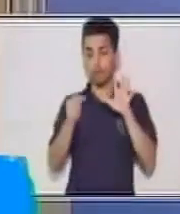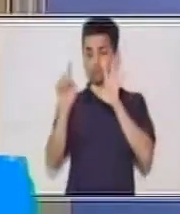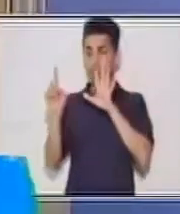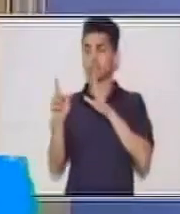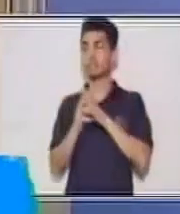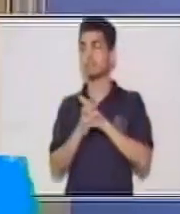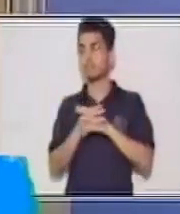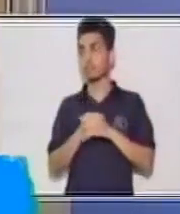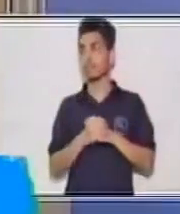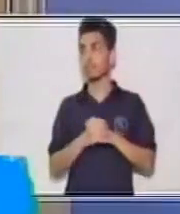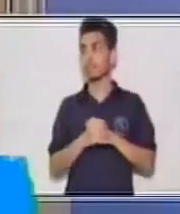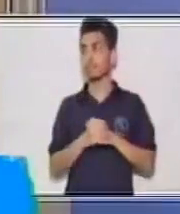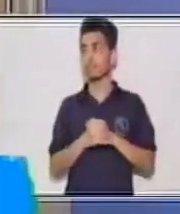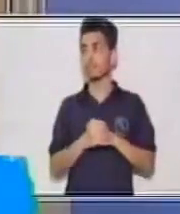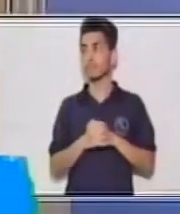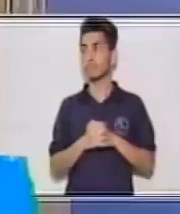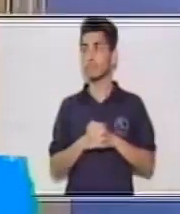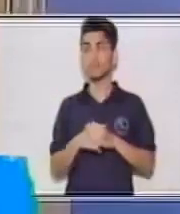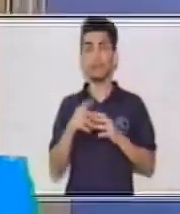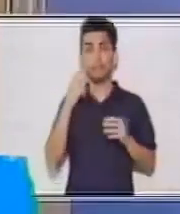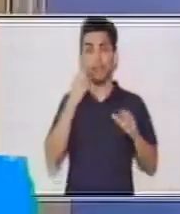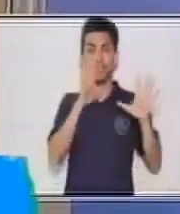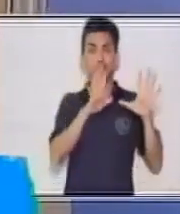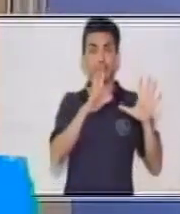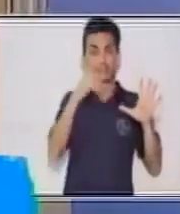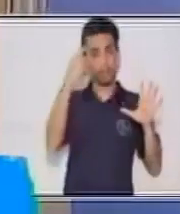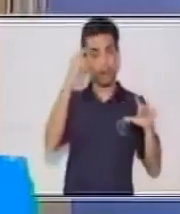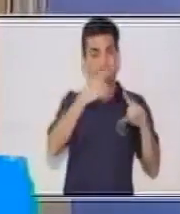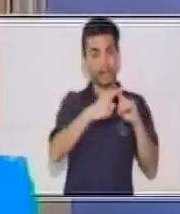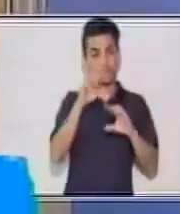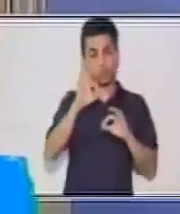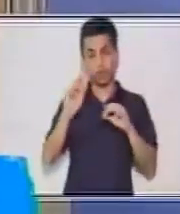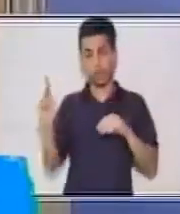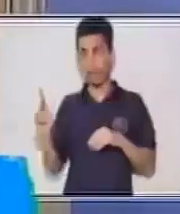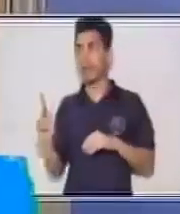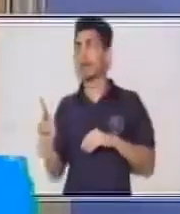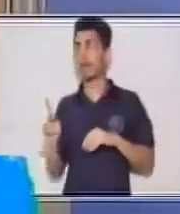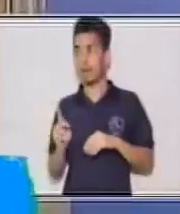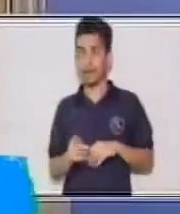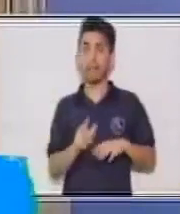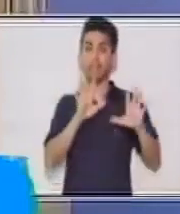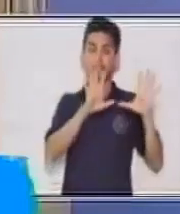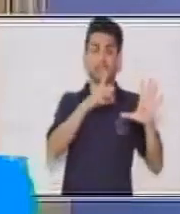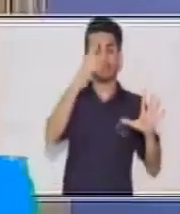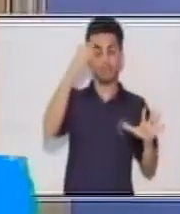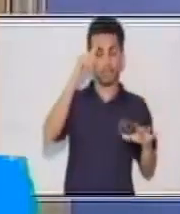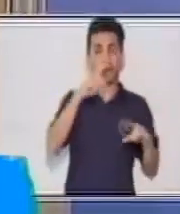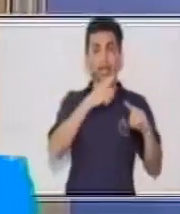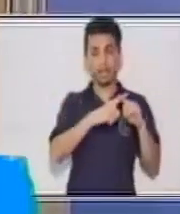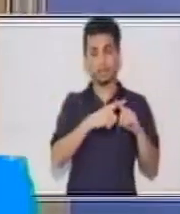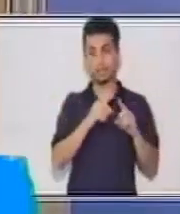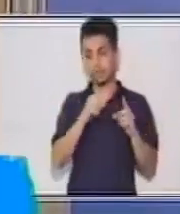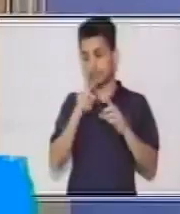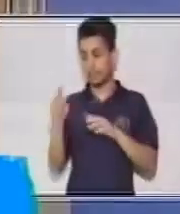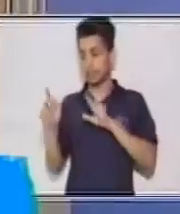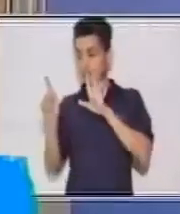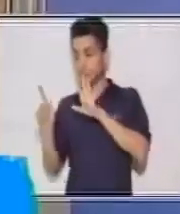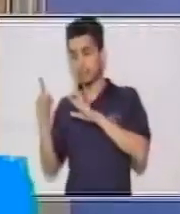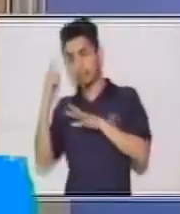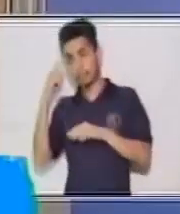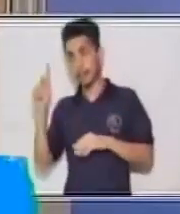10,6. Entonces, 10, ¿en qué eje va? ¿En X o en Y? Muy bien, en X. ¿Y el 6, en X o